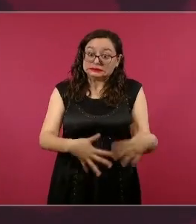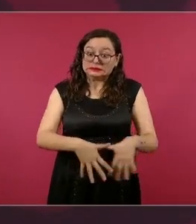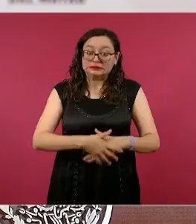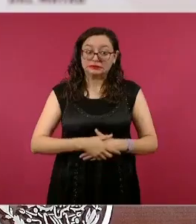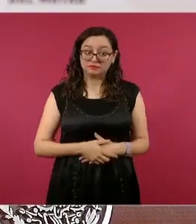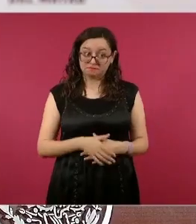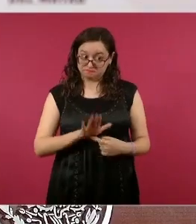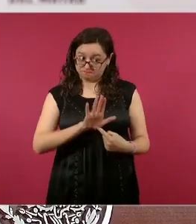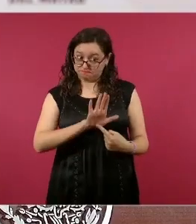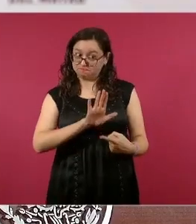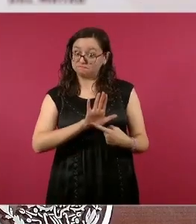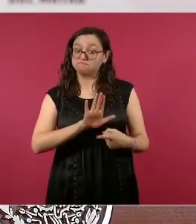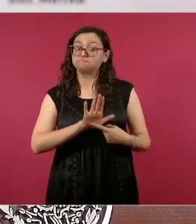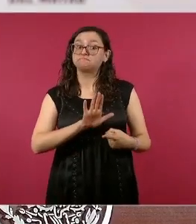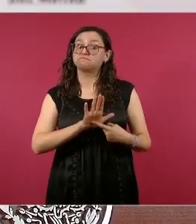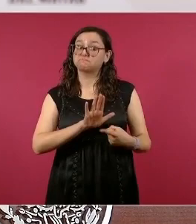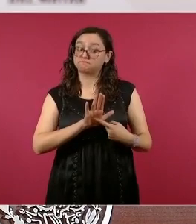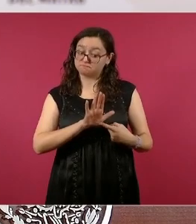Ahí está.